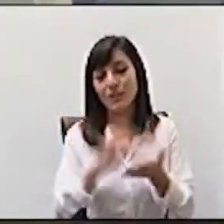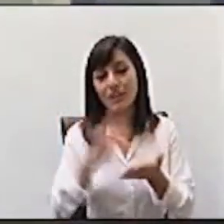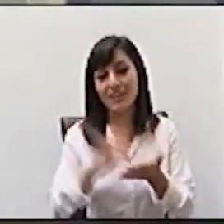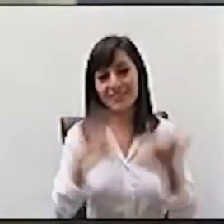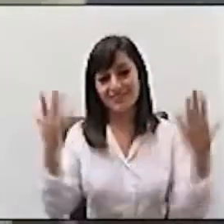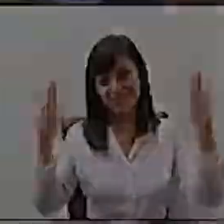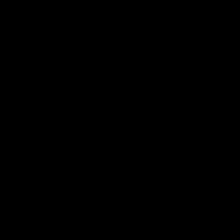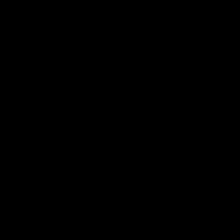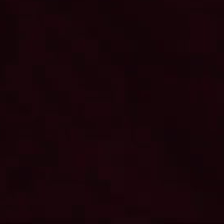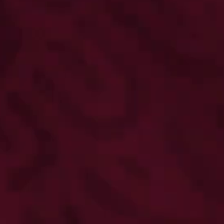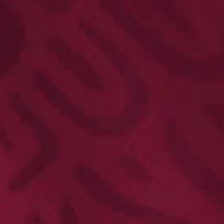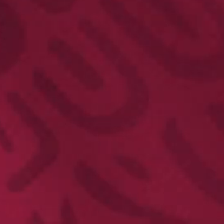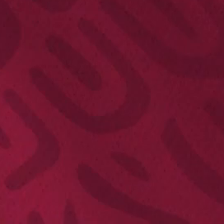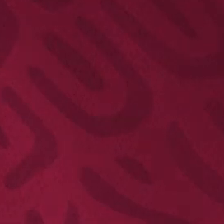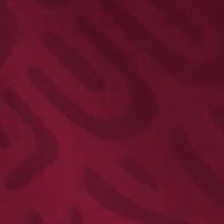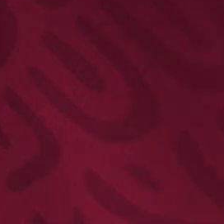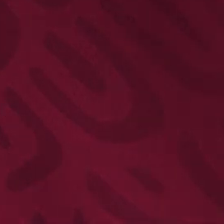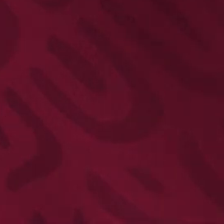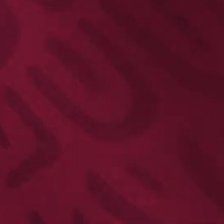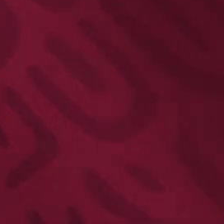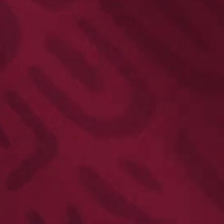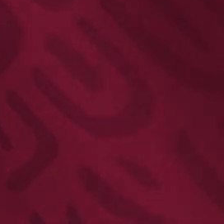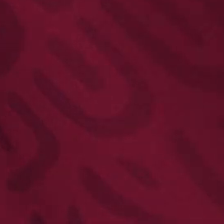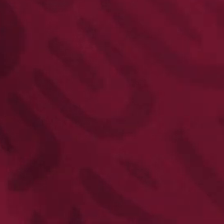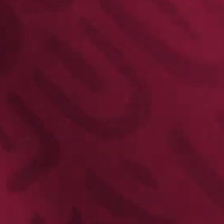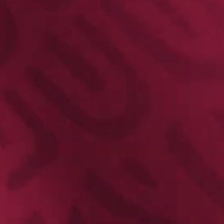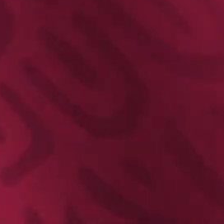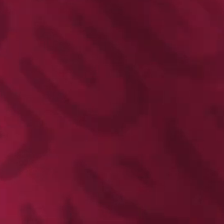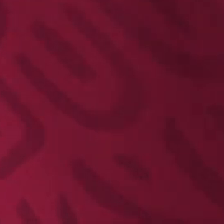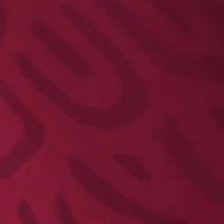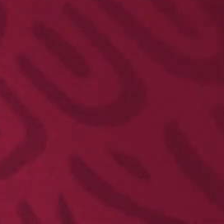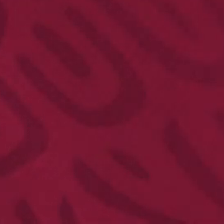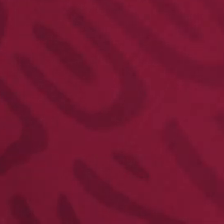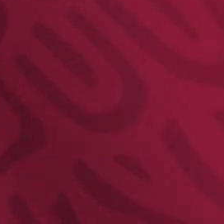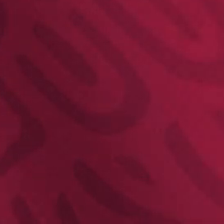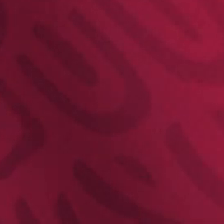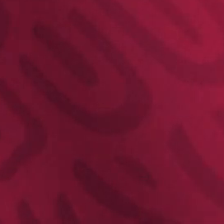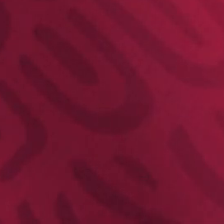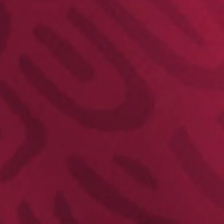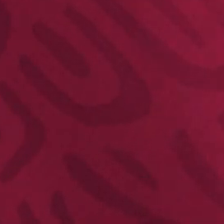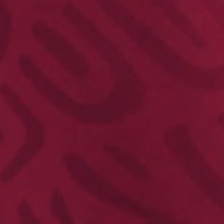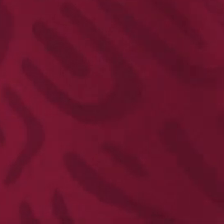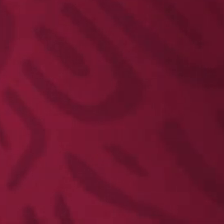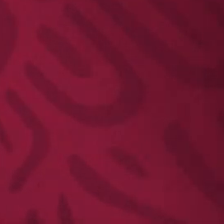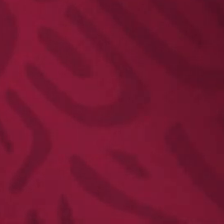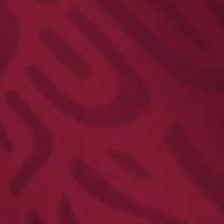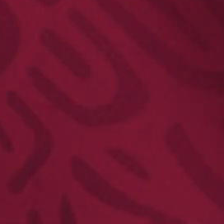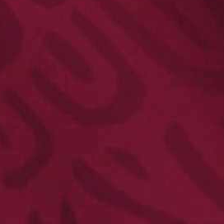todos. Gobierno de México.